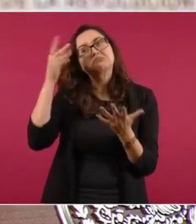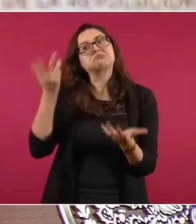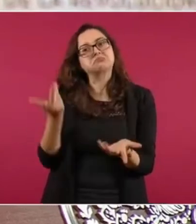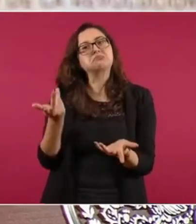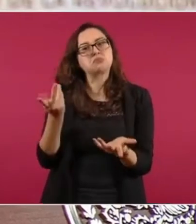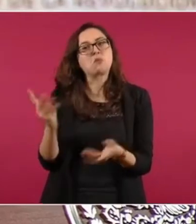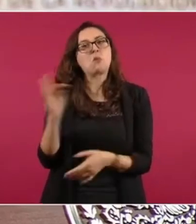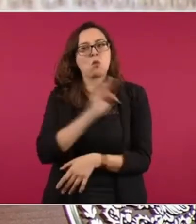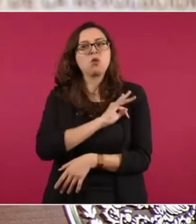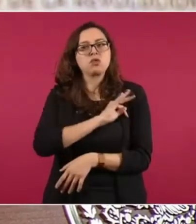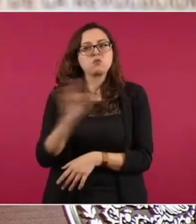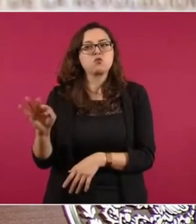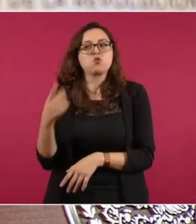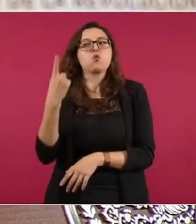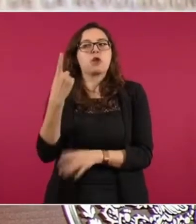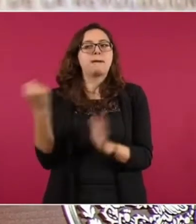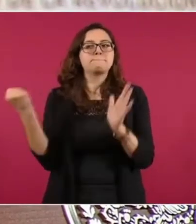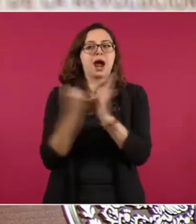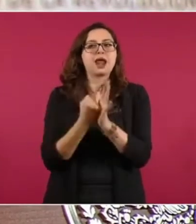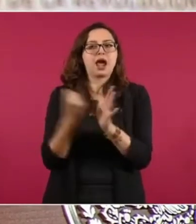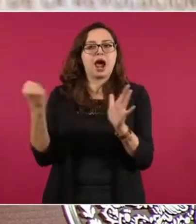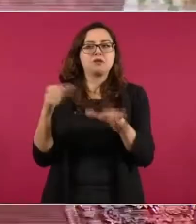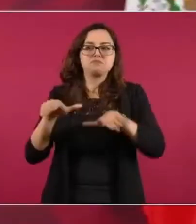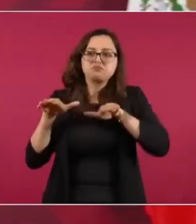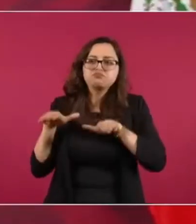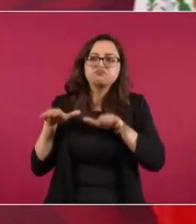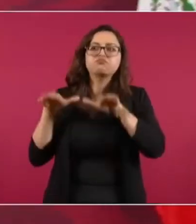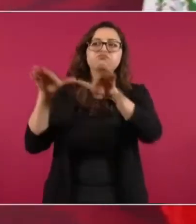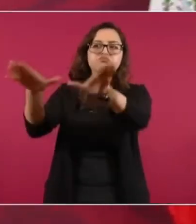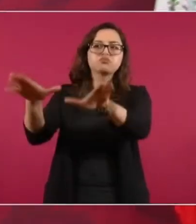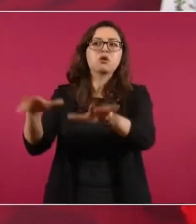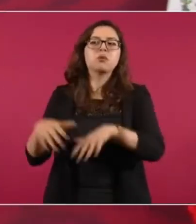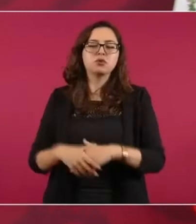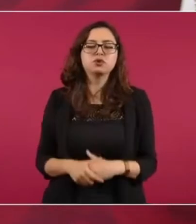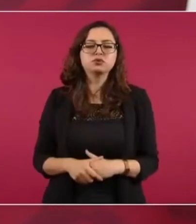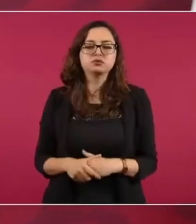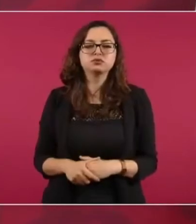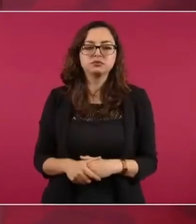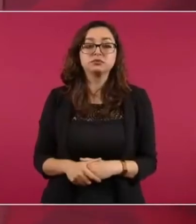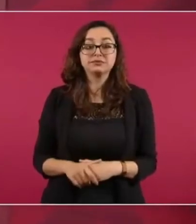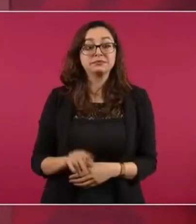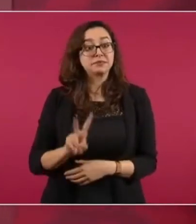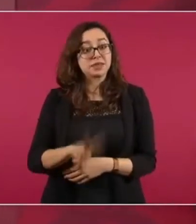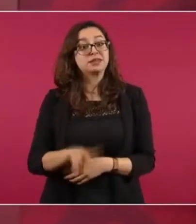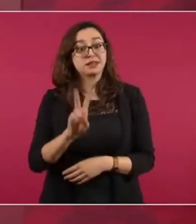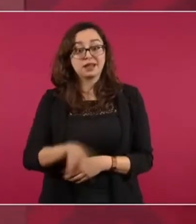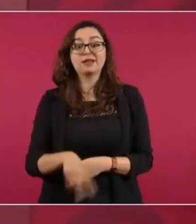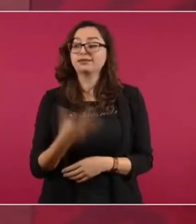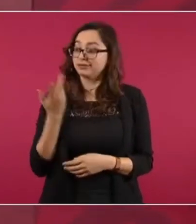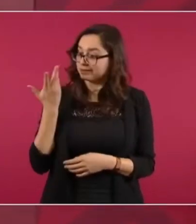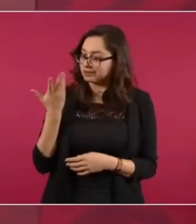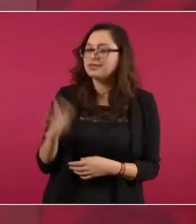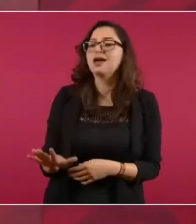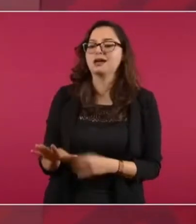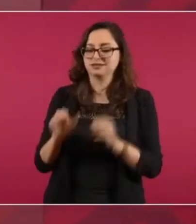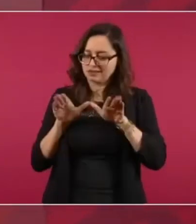la línea aérea. Y sí, son 10